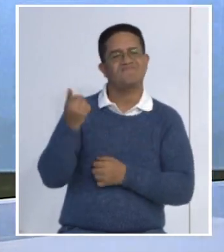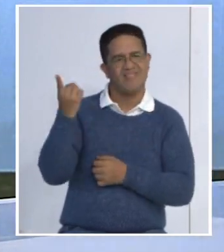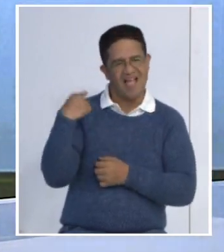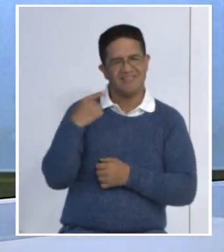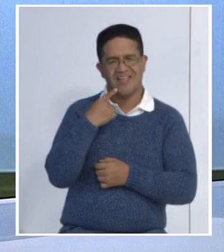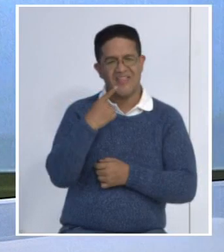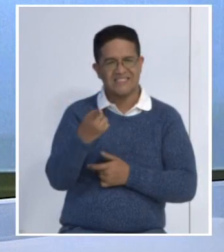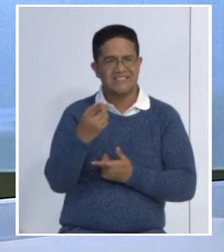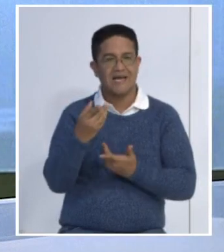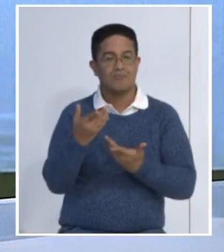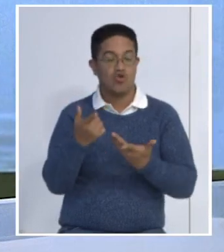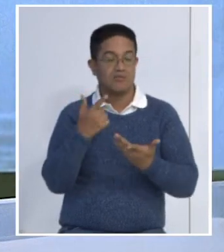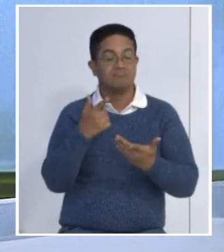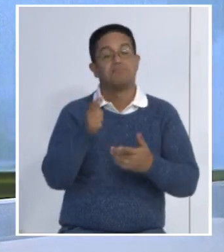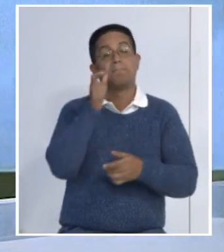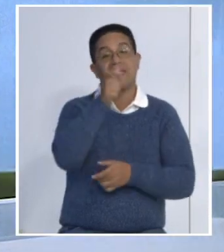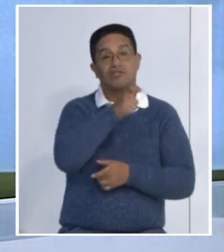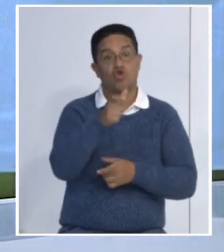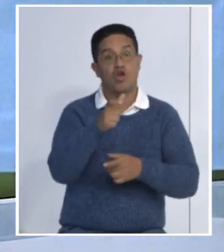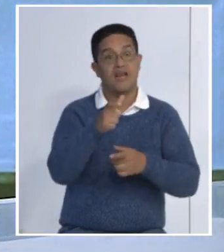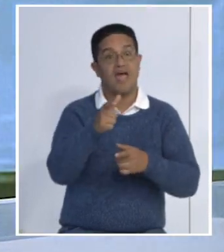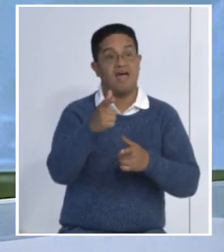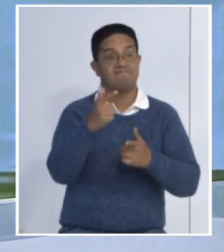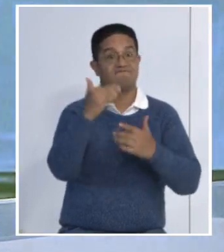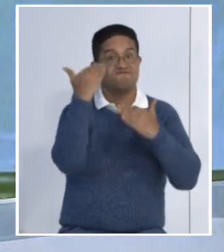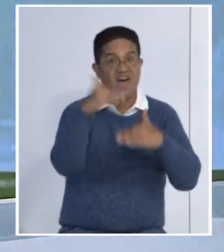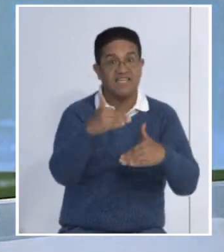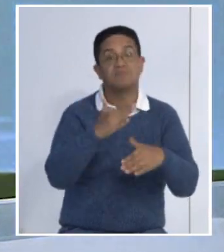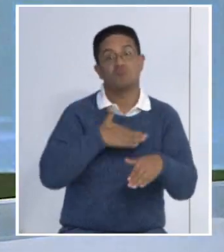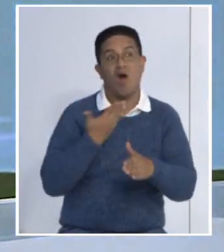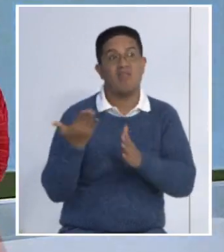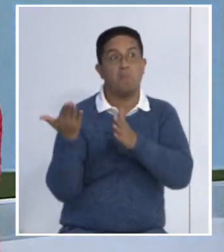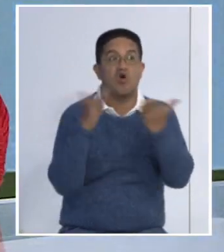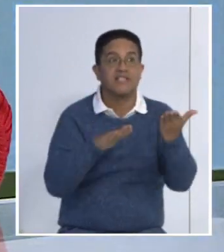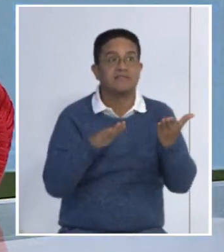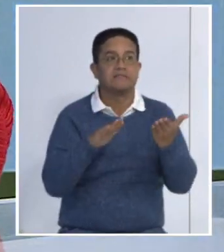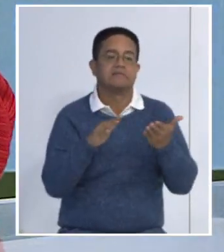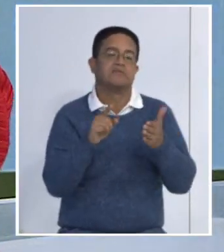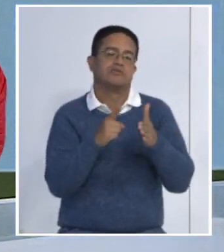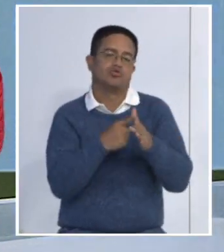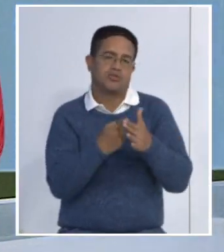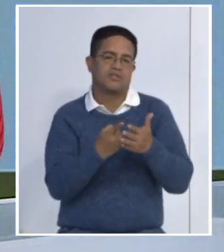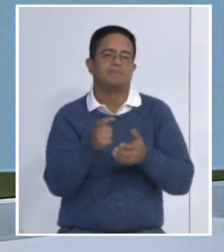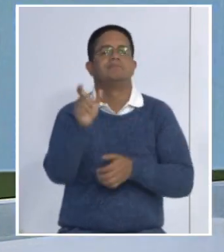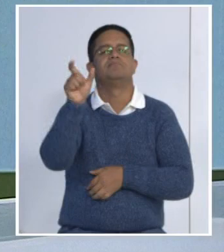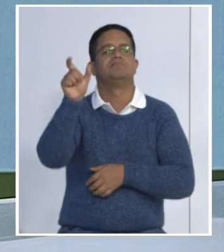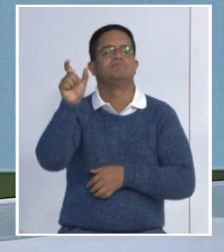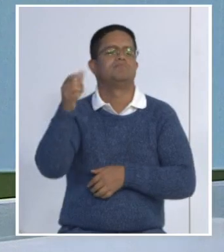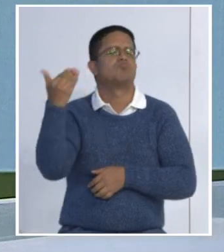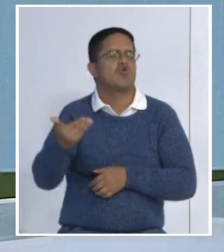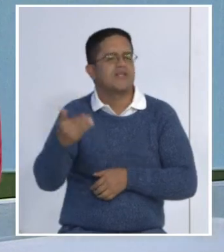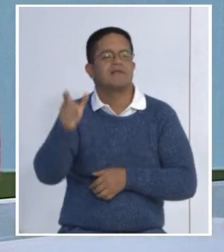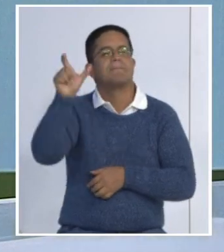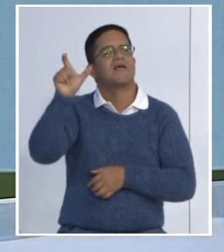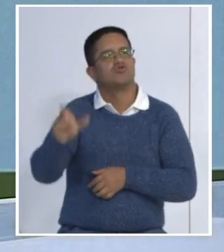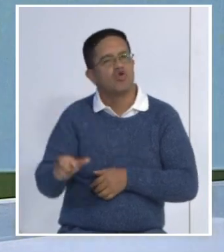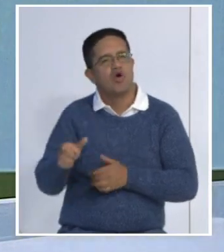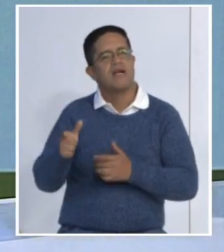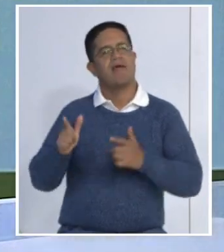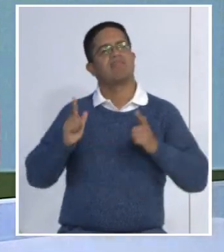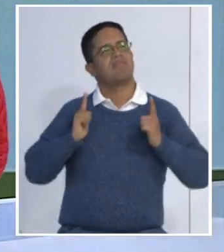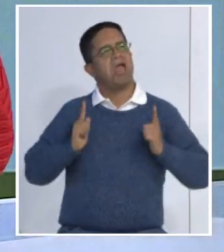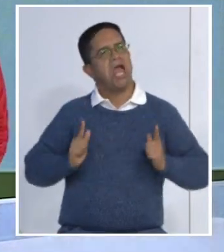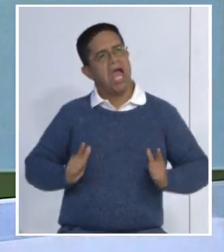del dengue pueden generar desenlace a la muerte. Y por eso es importante que el paciente repose, tome todas las medidas